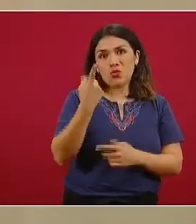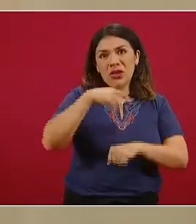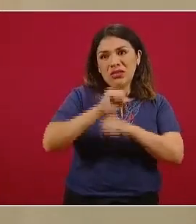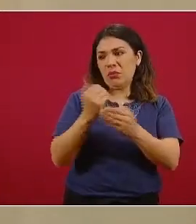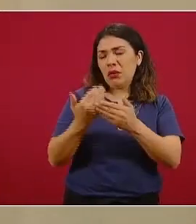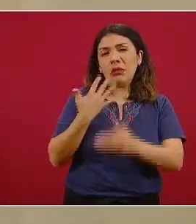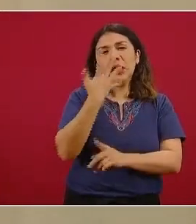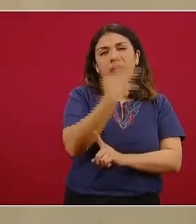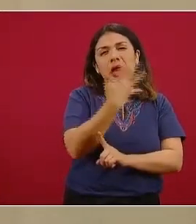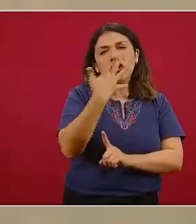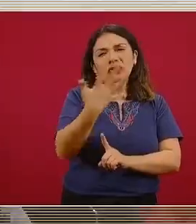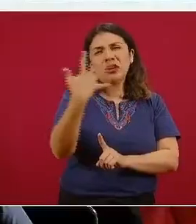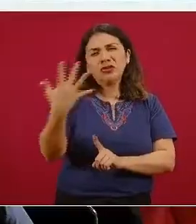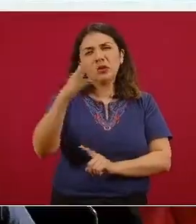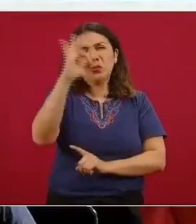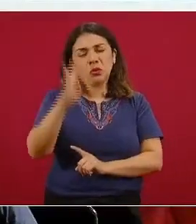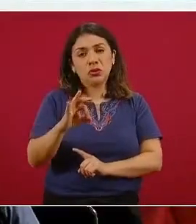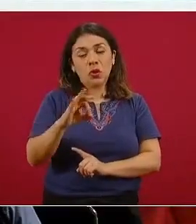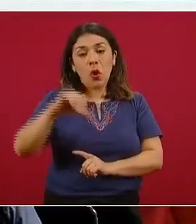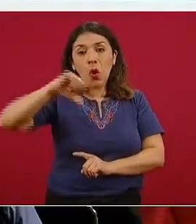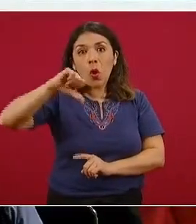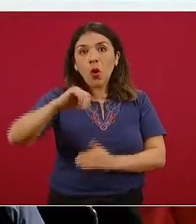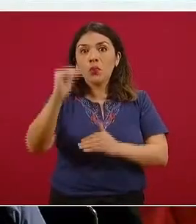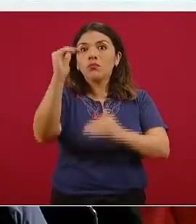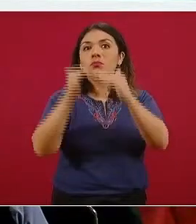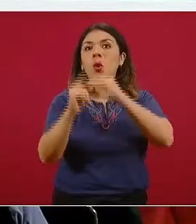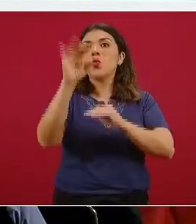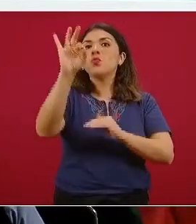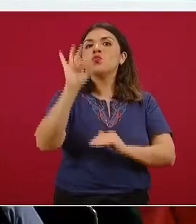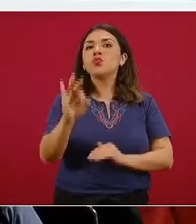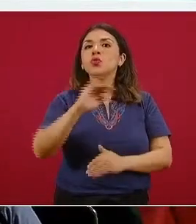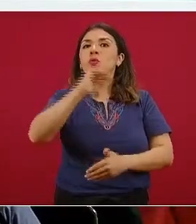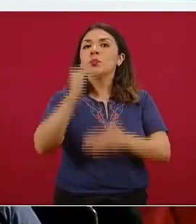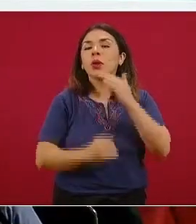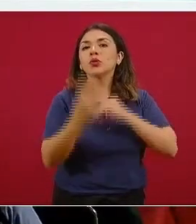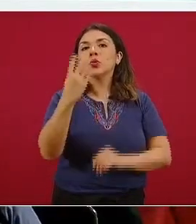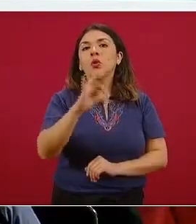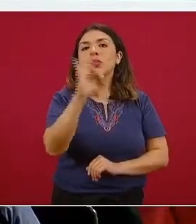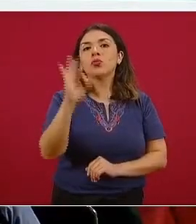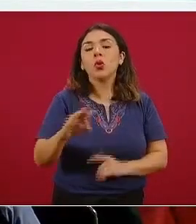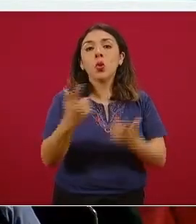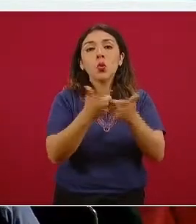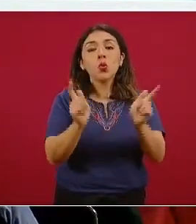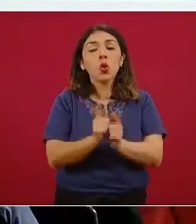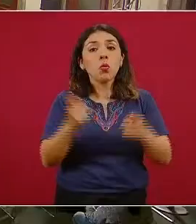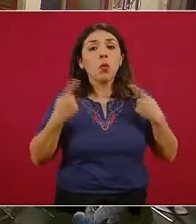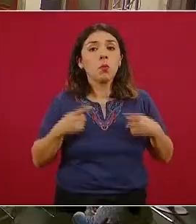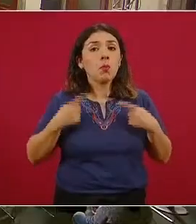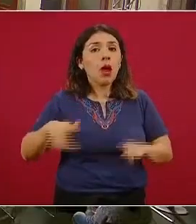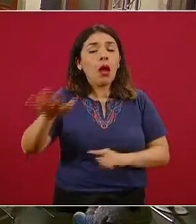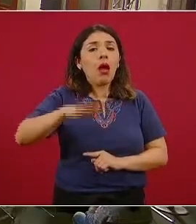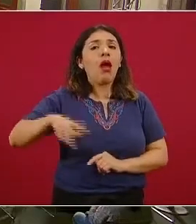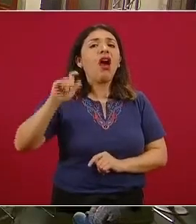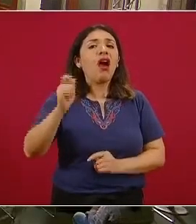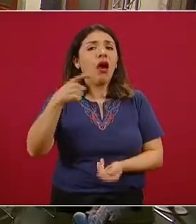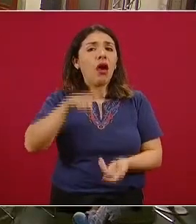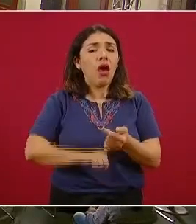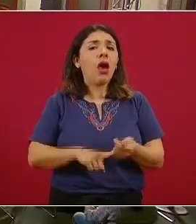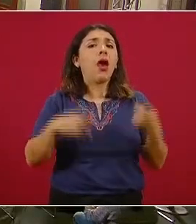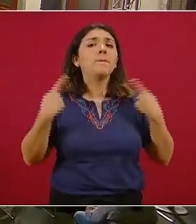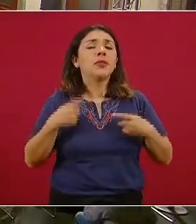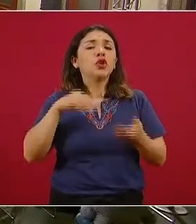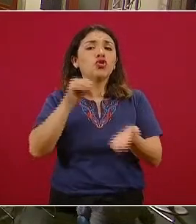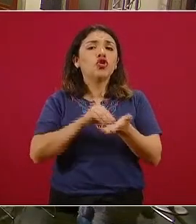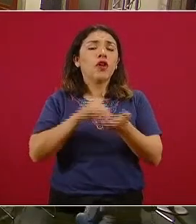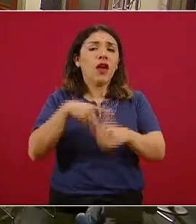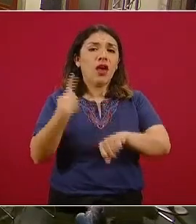anterior prácticamente y hasta el día de ayer, hoy día baja un punto porcentual el grupo de personas que representan la epidemia